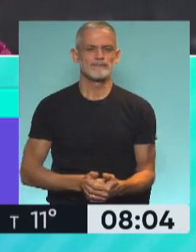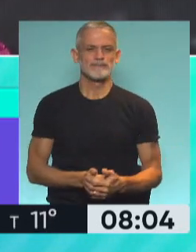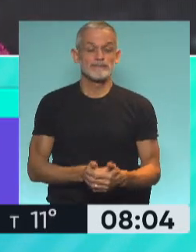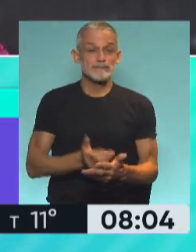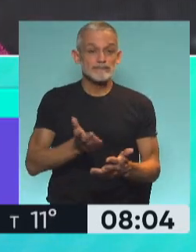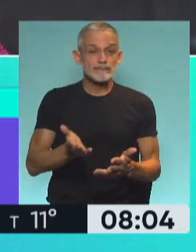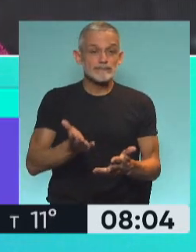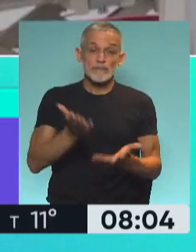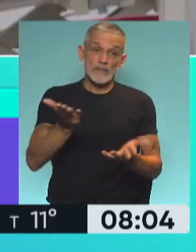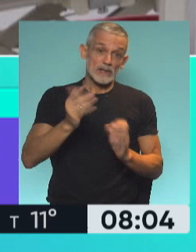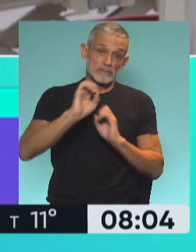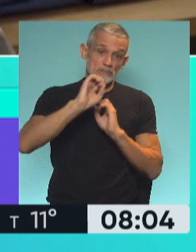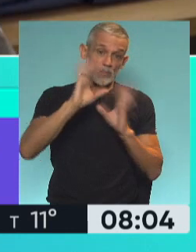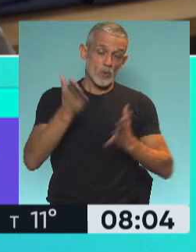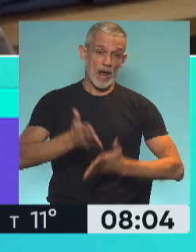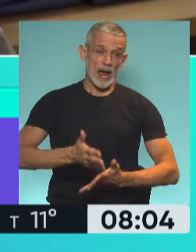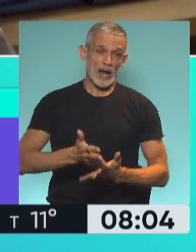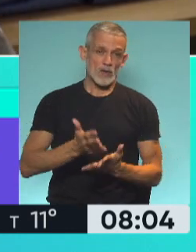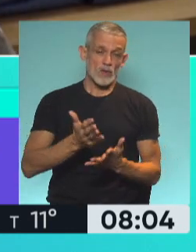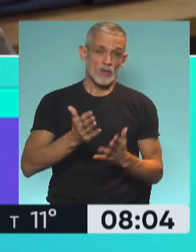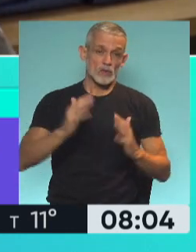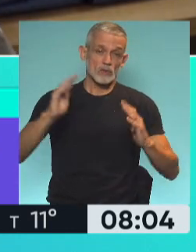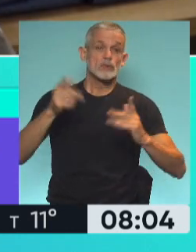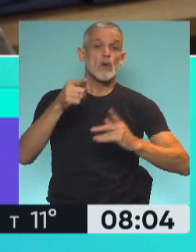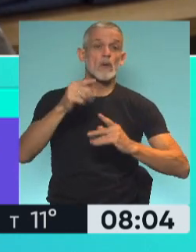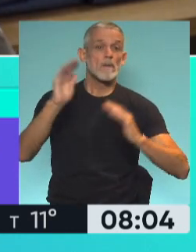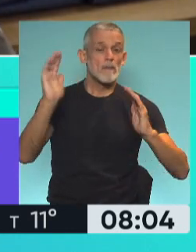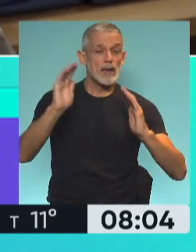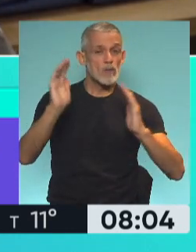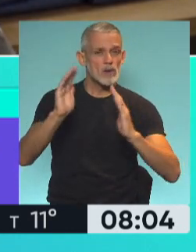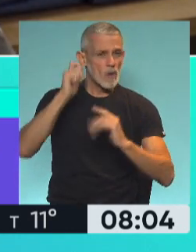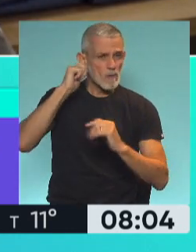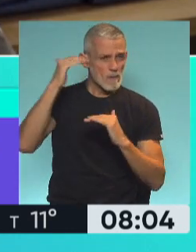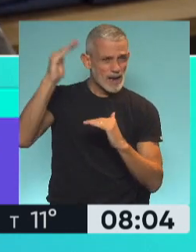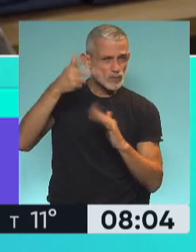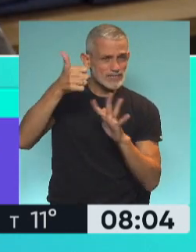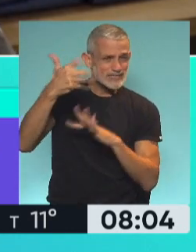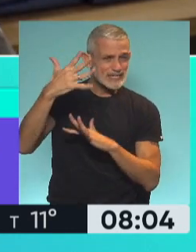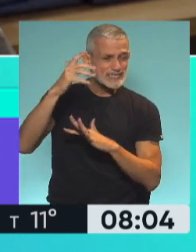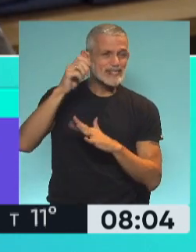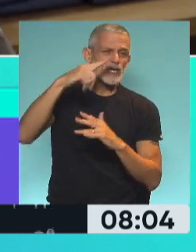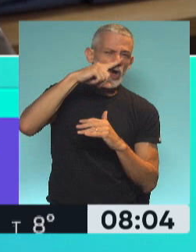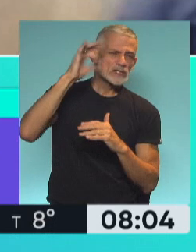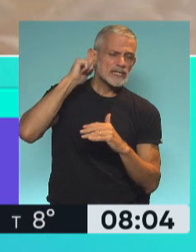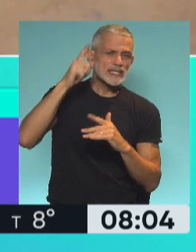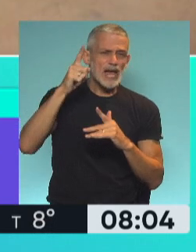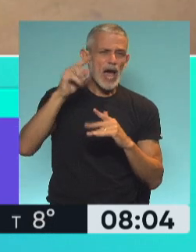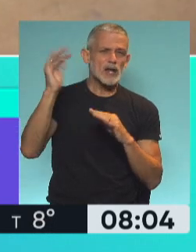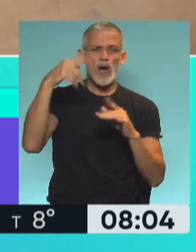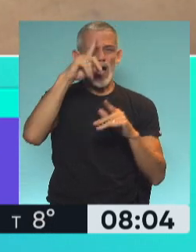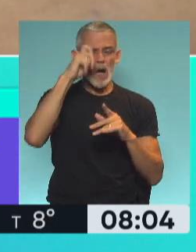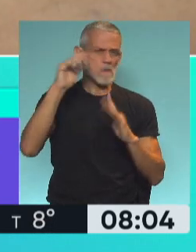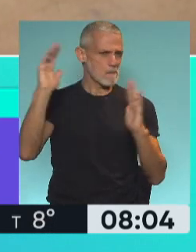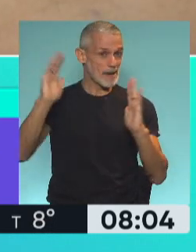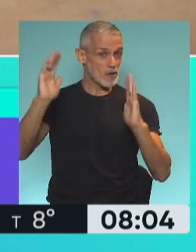Sí, esto es muy claro. Cada vez son menos los pacientes mayores de 65, 70 años. Hay